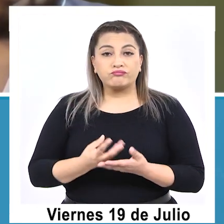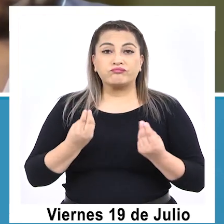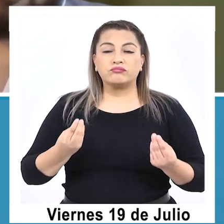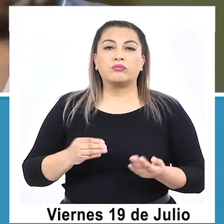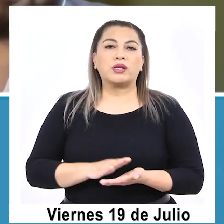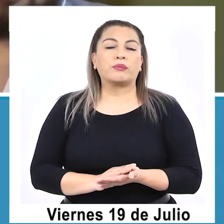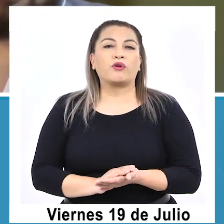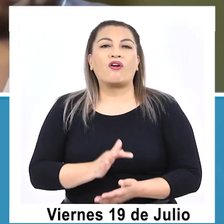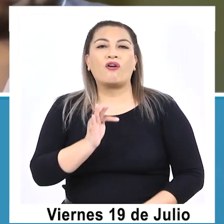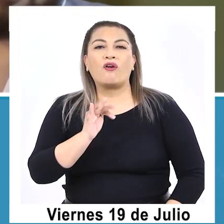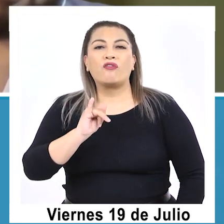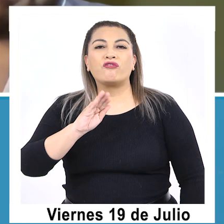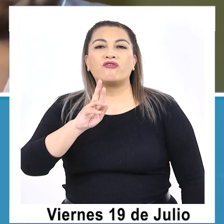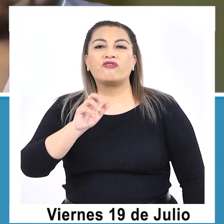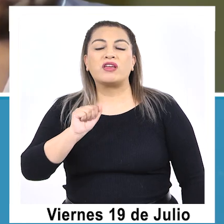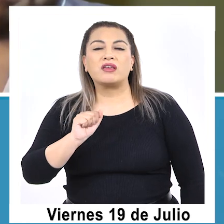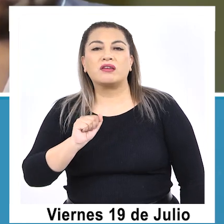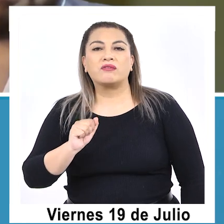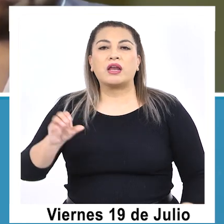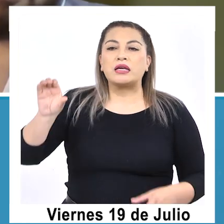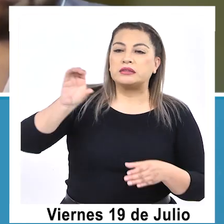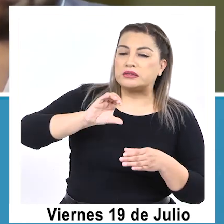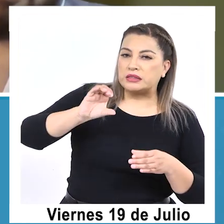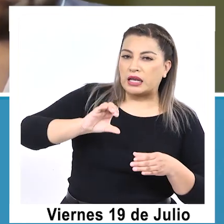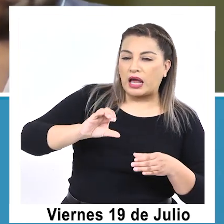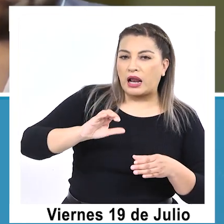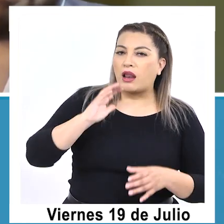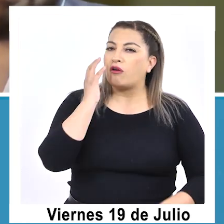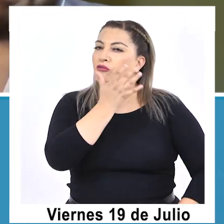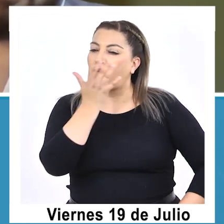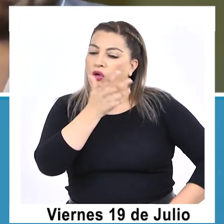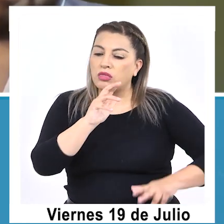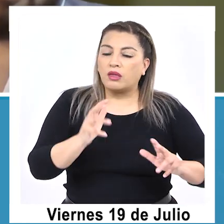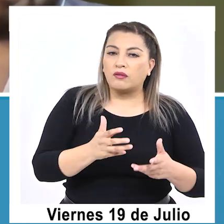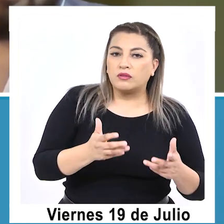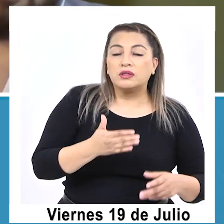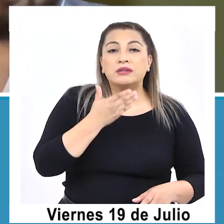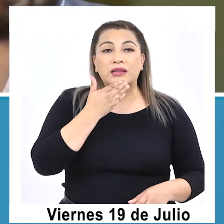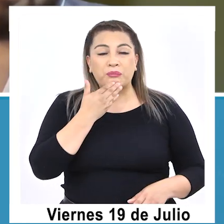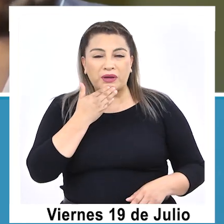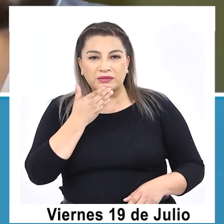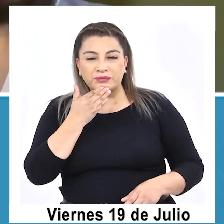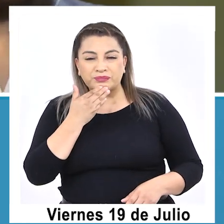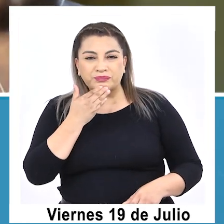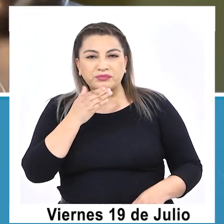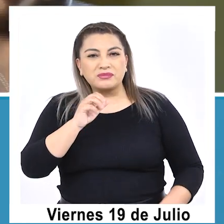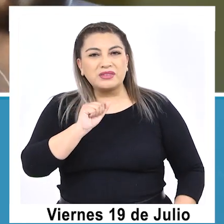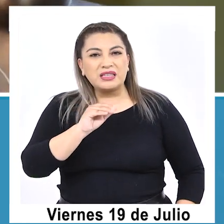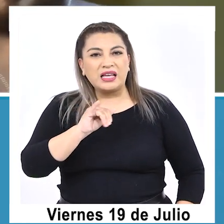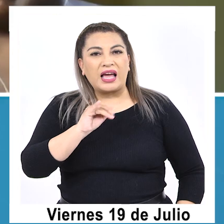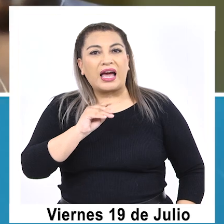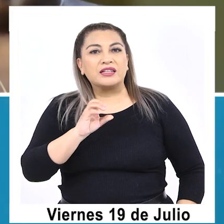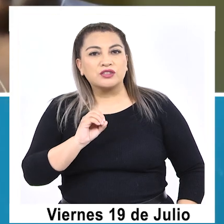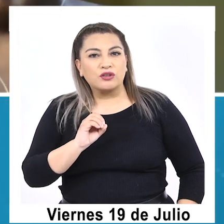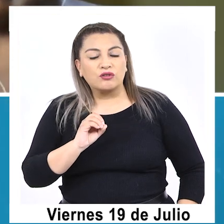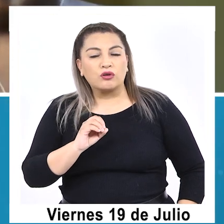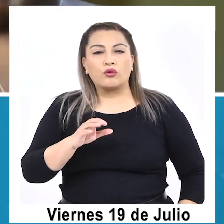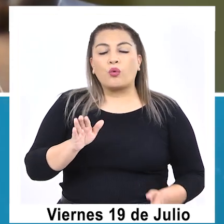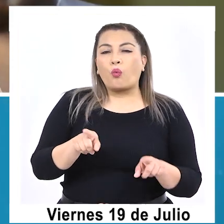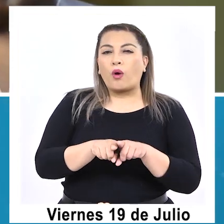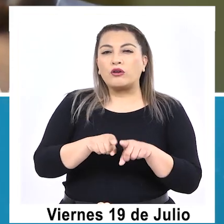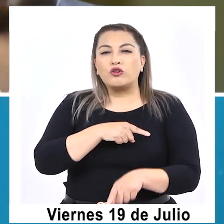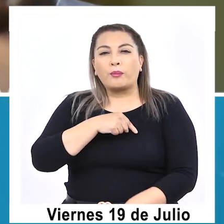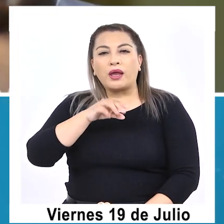la fibra, que la encontramos frutas, verduras, cereales integrales, pero hay un nutriente que son los ácidos grasos esenciales, como el omega 3.